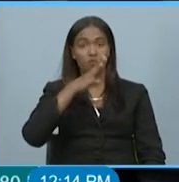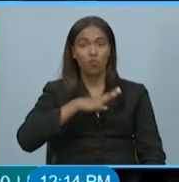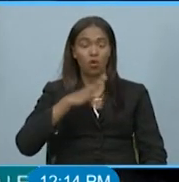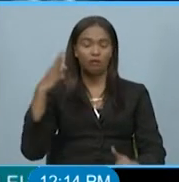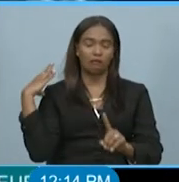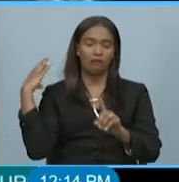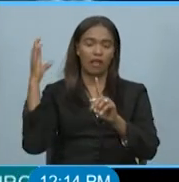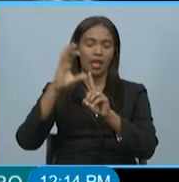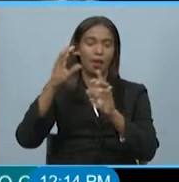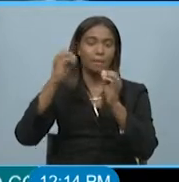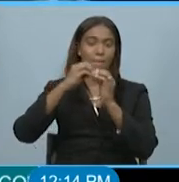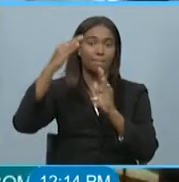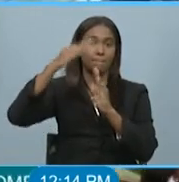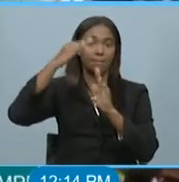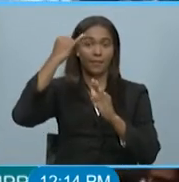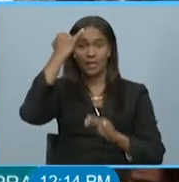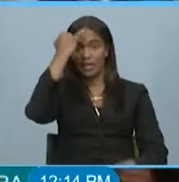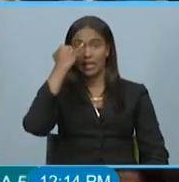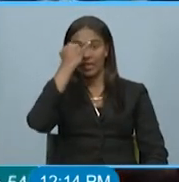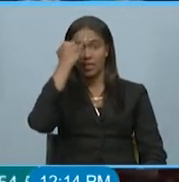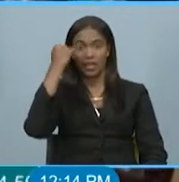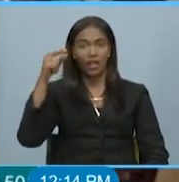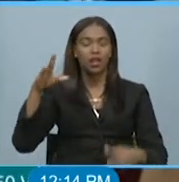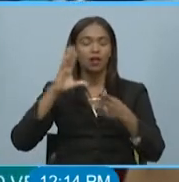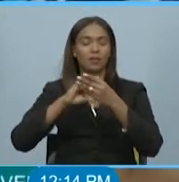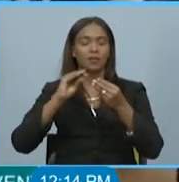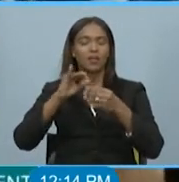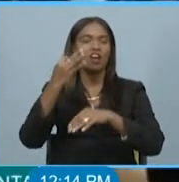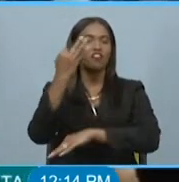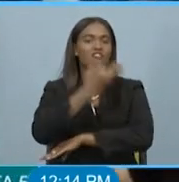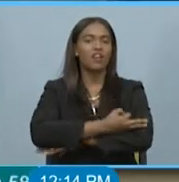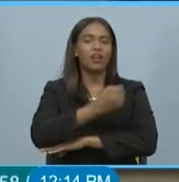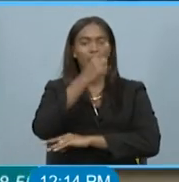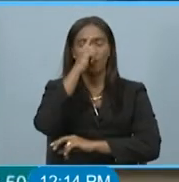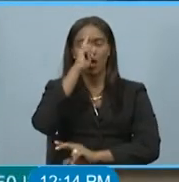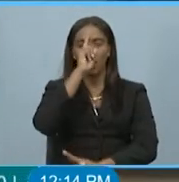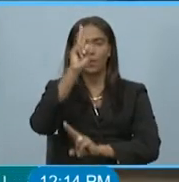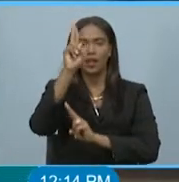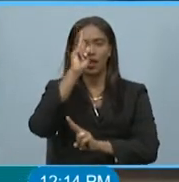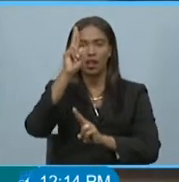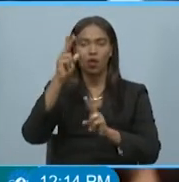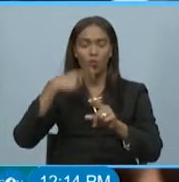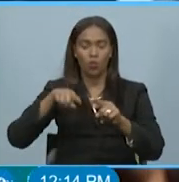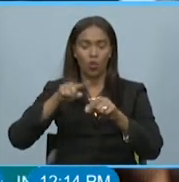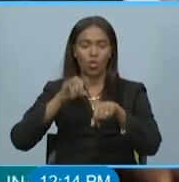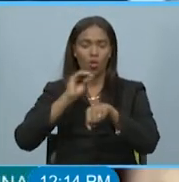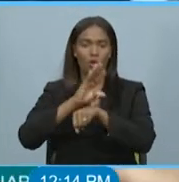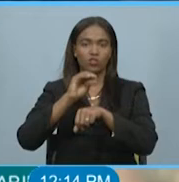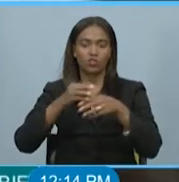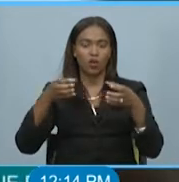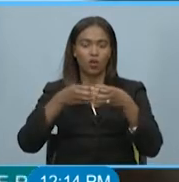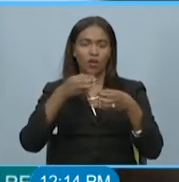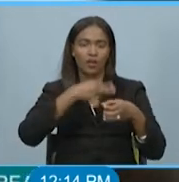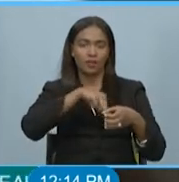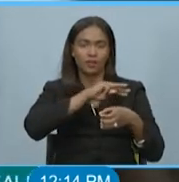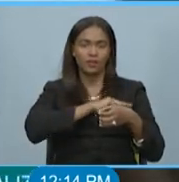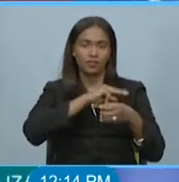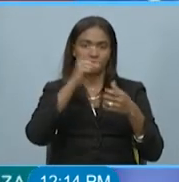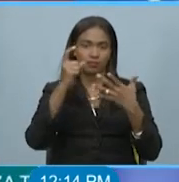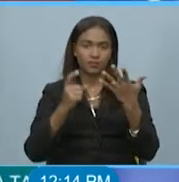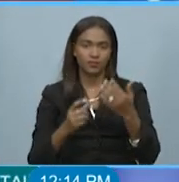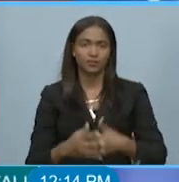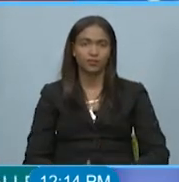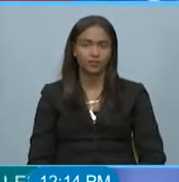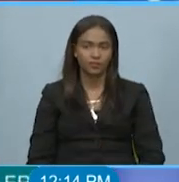más alto cargo de Italia, hizo la mención de la fecha a modo de homenaje durante el Consejo de Ministros. Escuchemos.